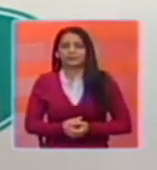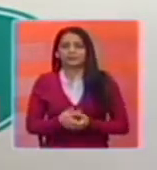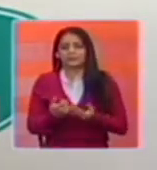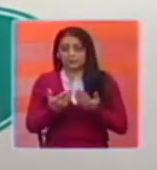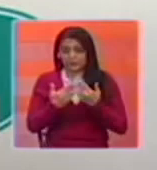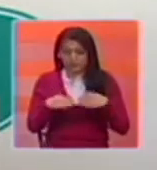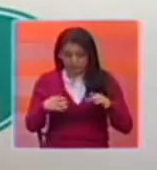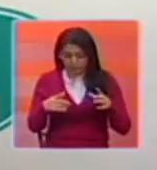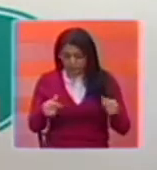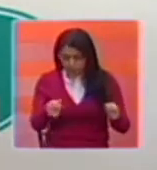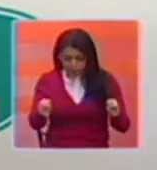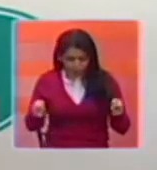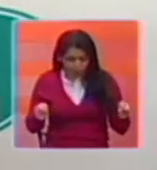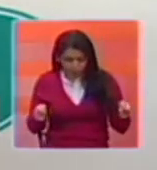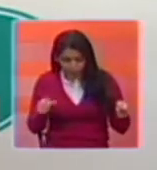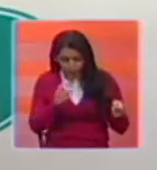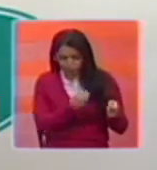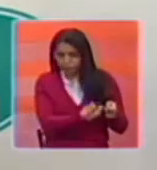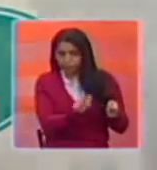todo.